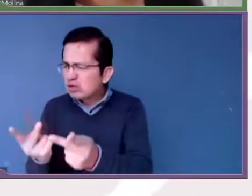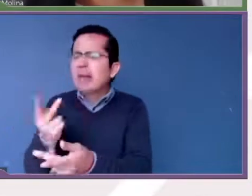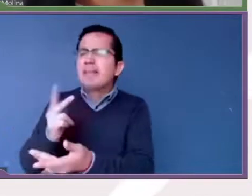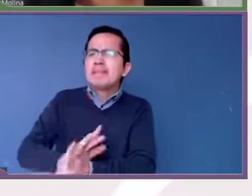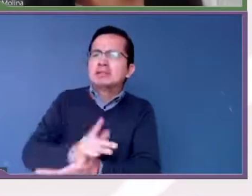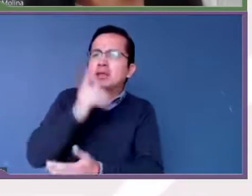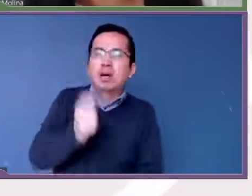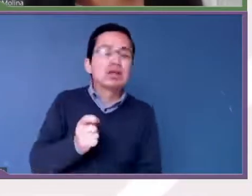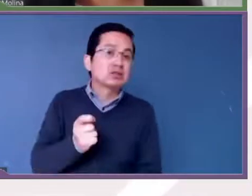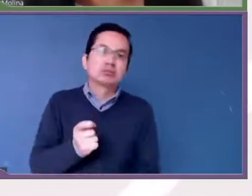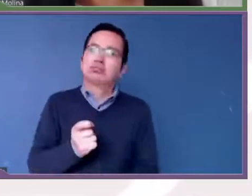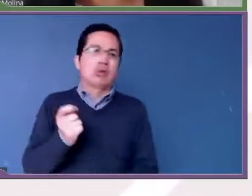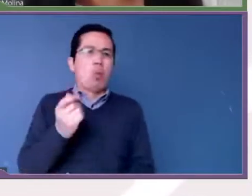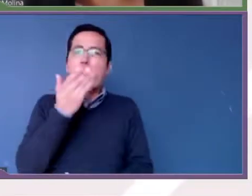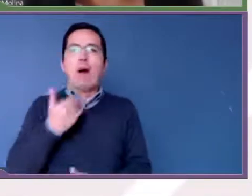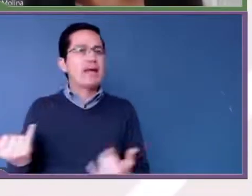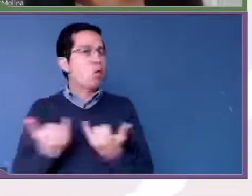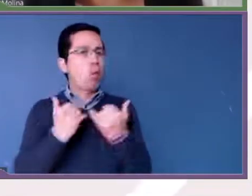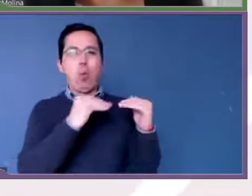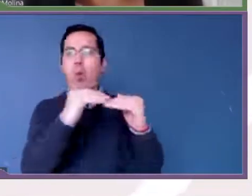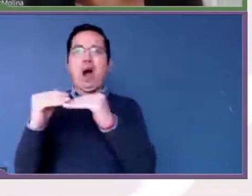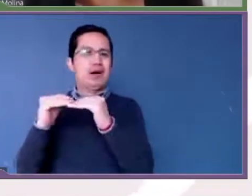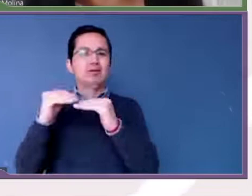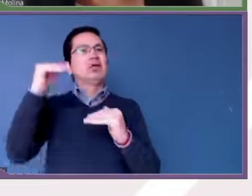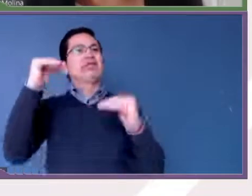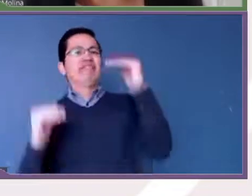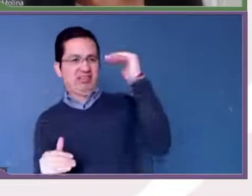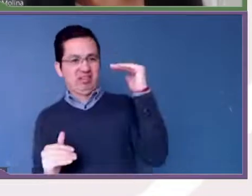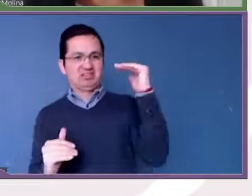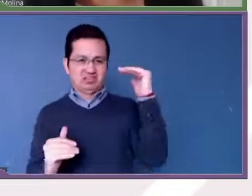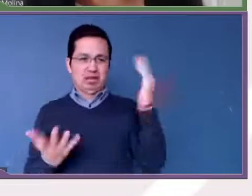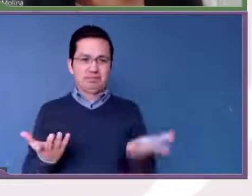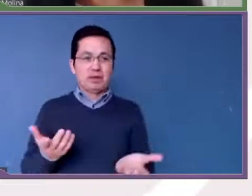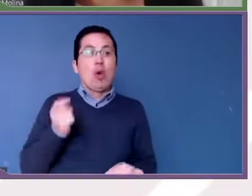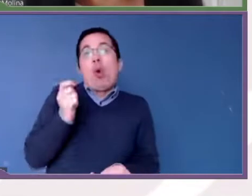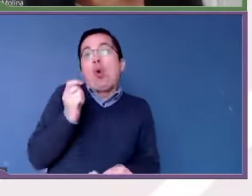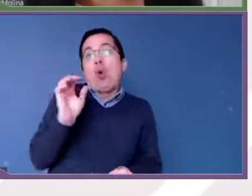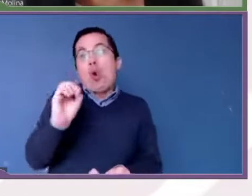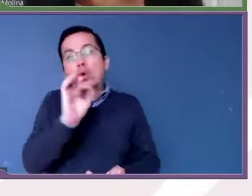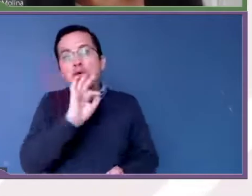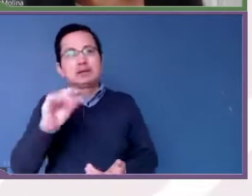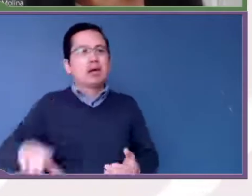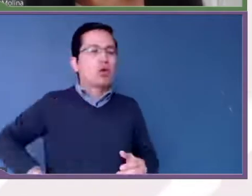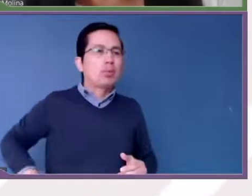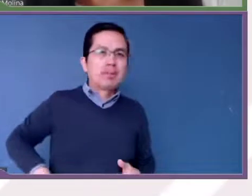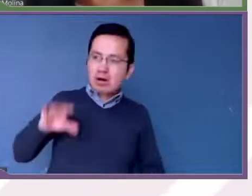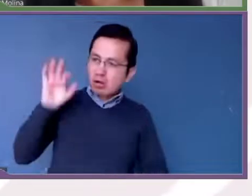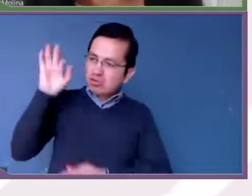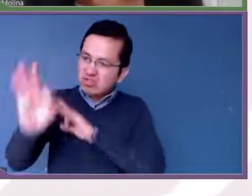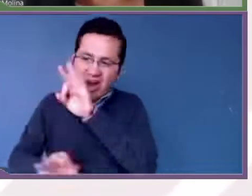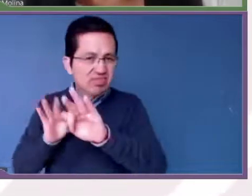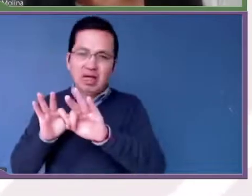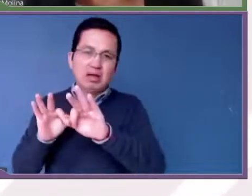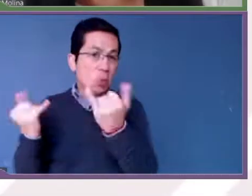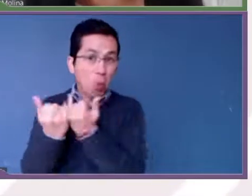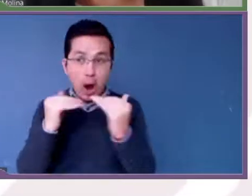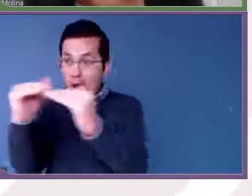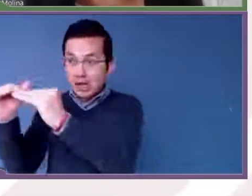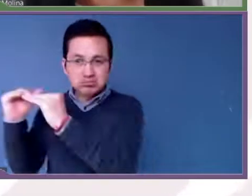estos impactos diferenciados asociados a políticas, por ejemplo, o a leyes o a